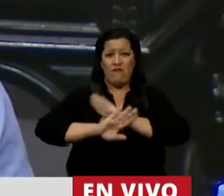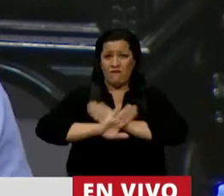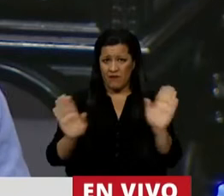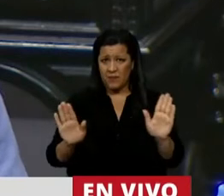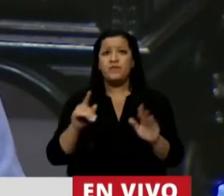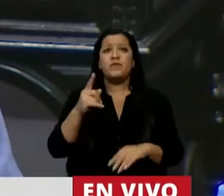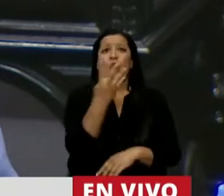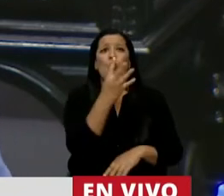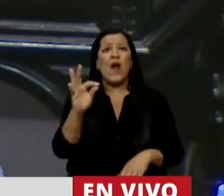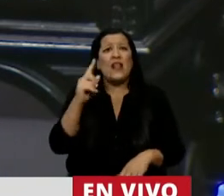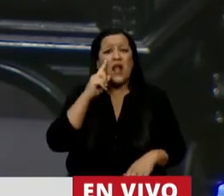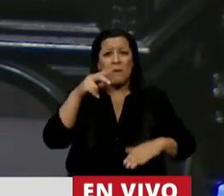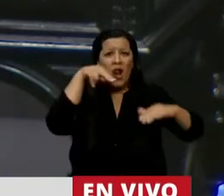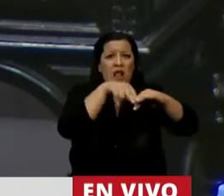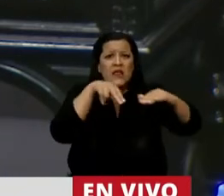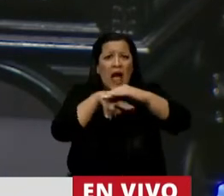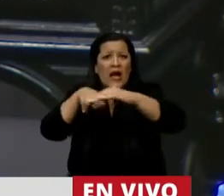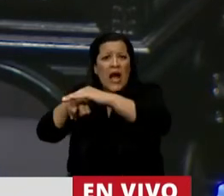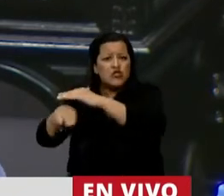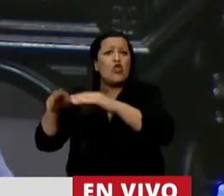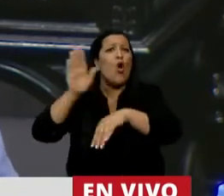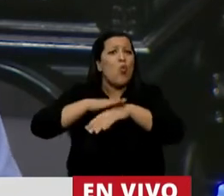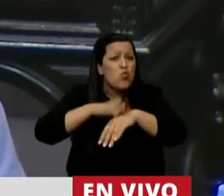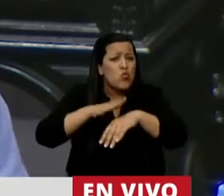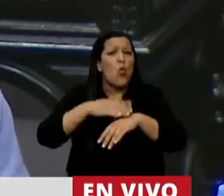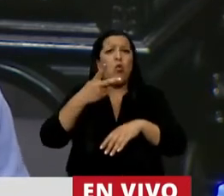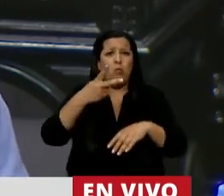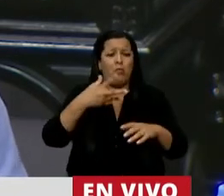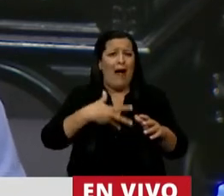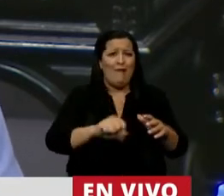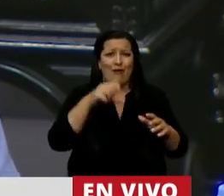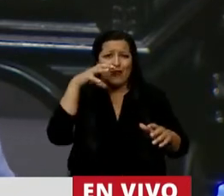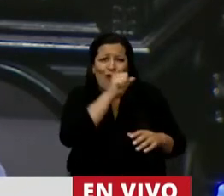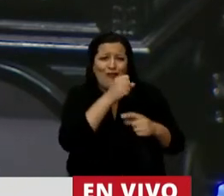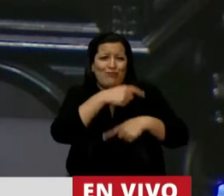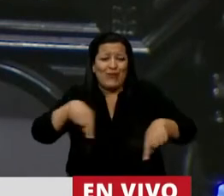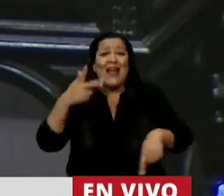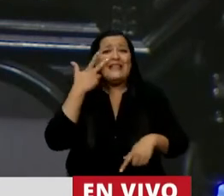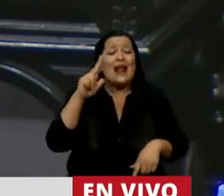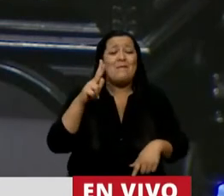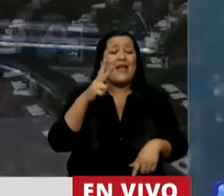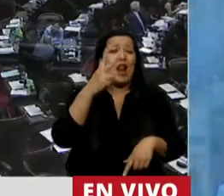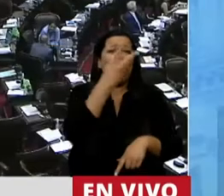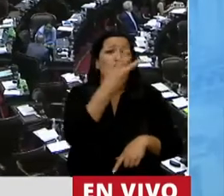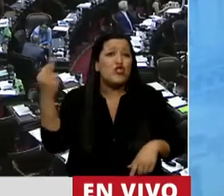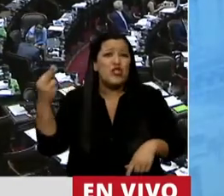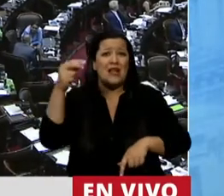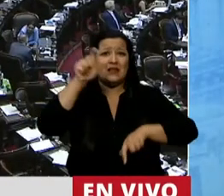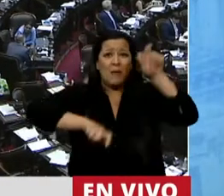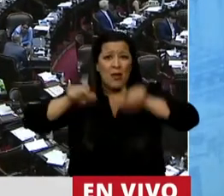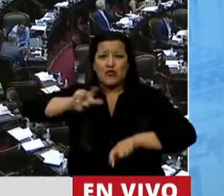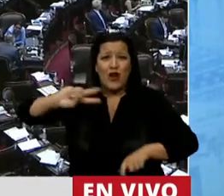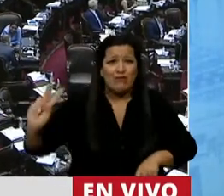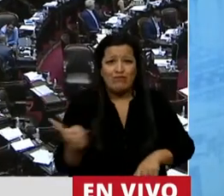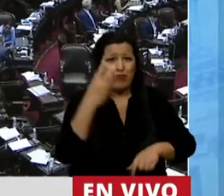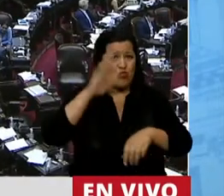casi 40.000 internaciones por abortos inseguros al año, las 3.200 muertes por prácticas clandestinas